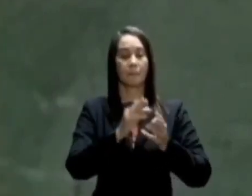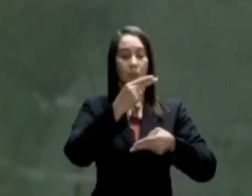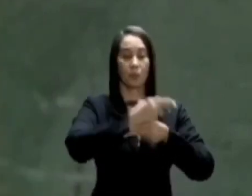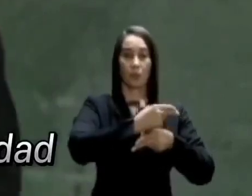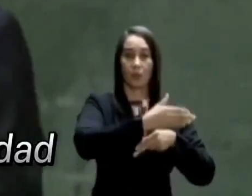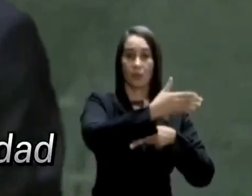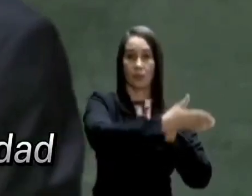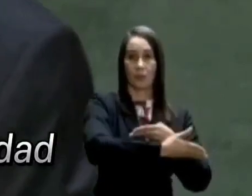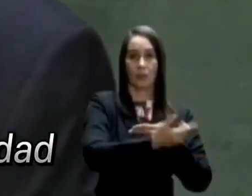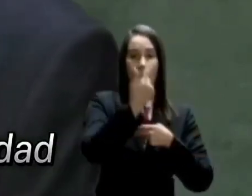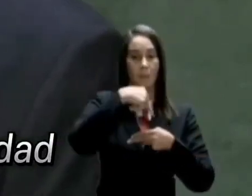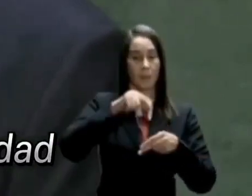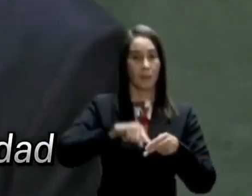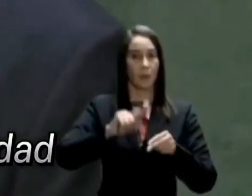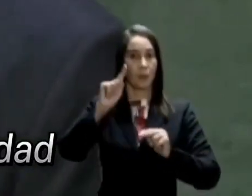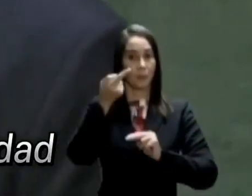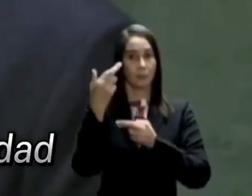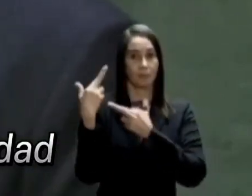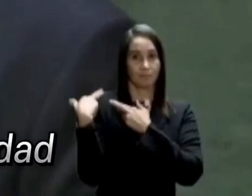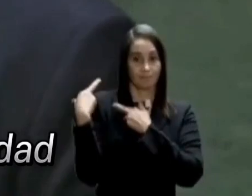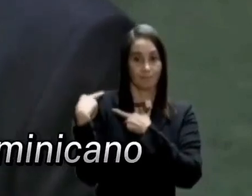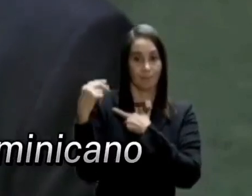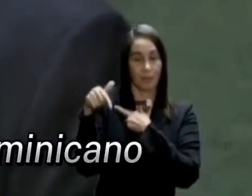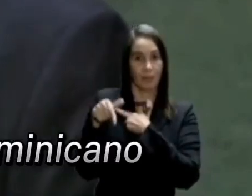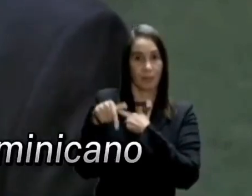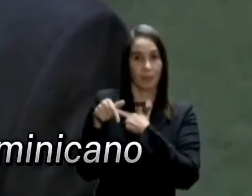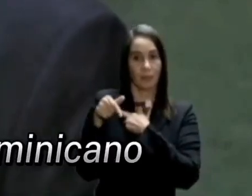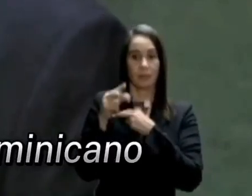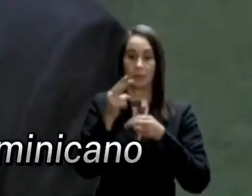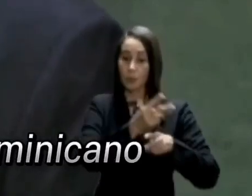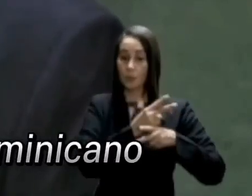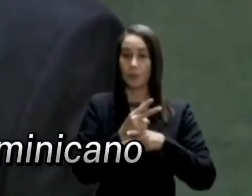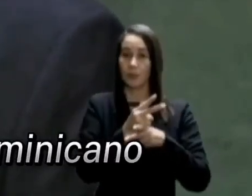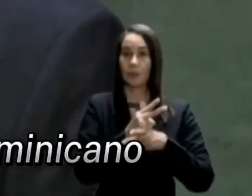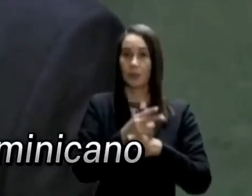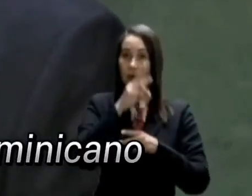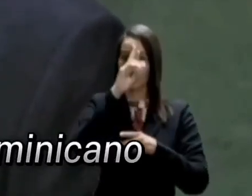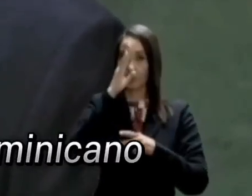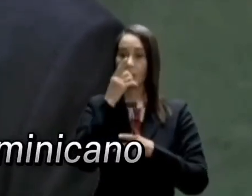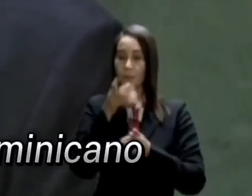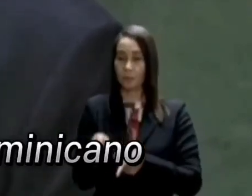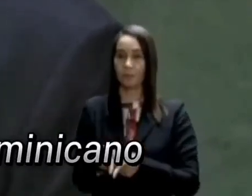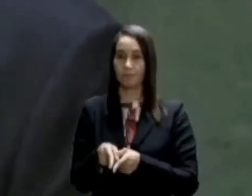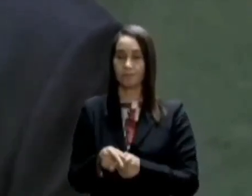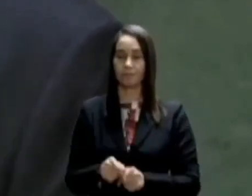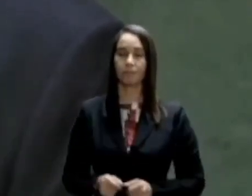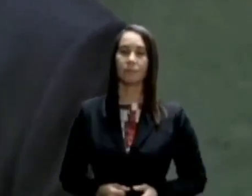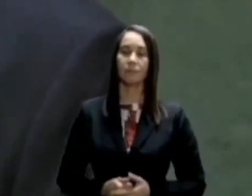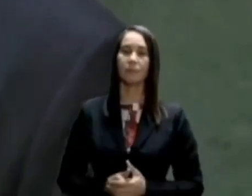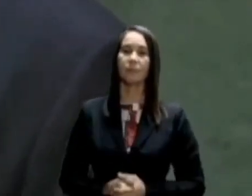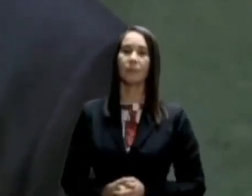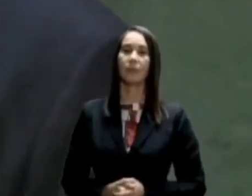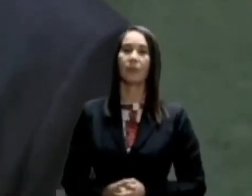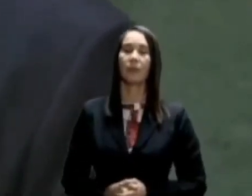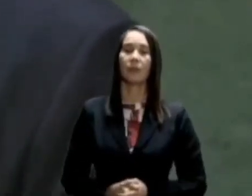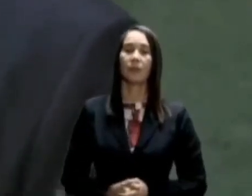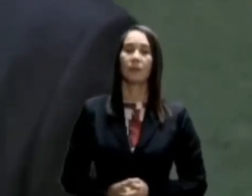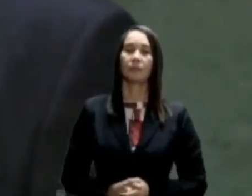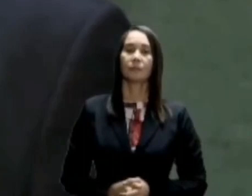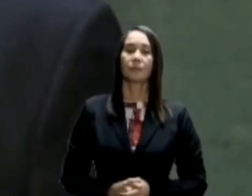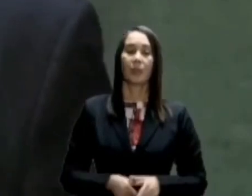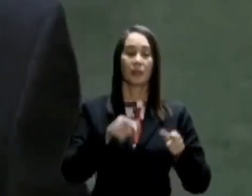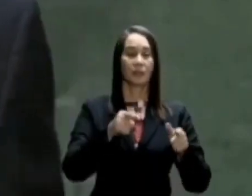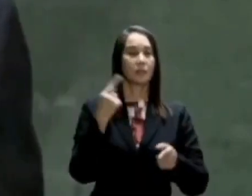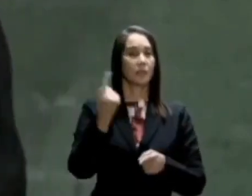sin olvidar que nuestra principal responsabilidad es defender los intereses del pueblo dominicano así